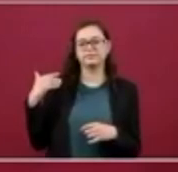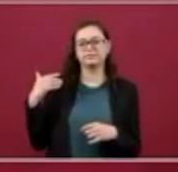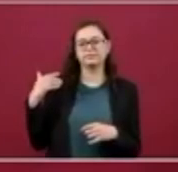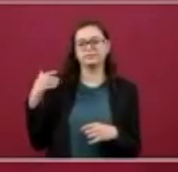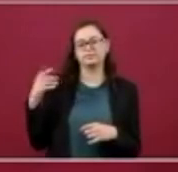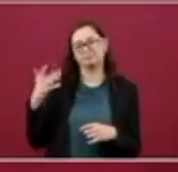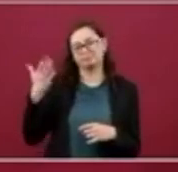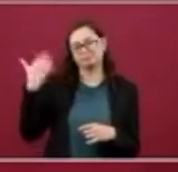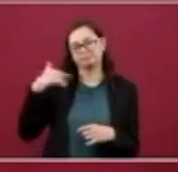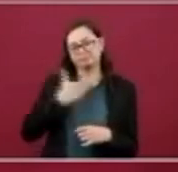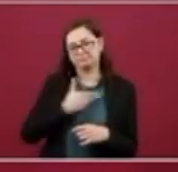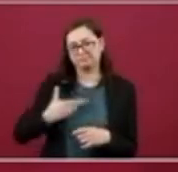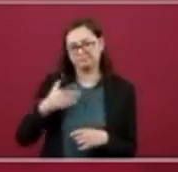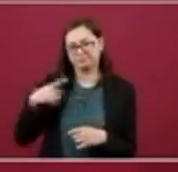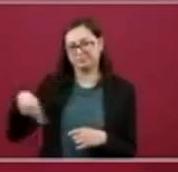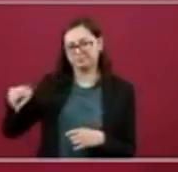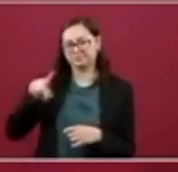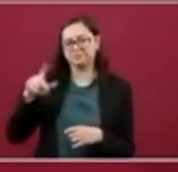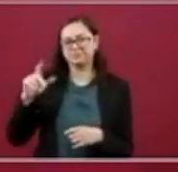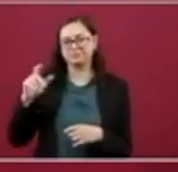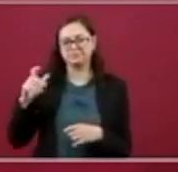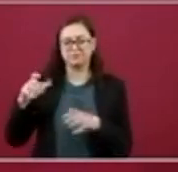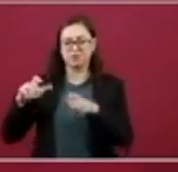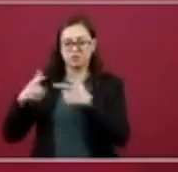Estado Mayor,